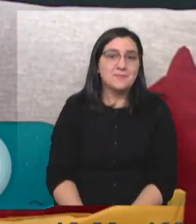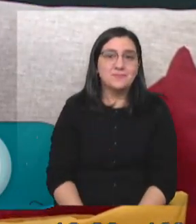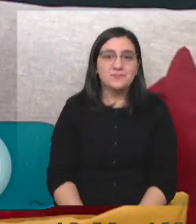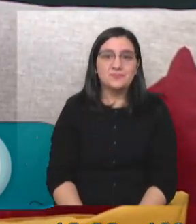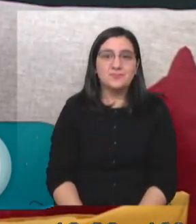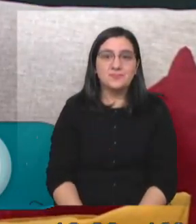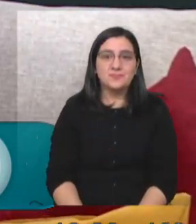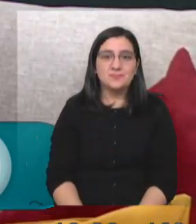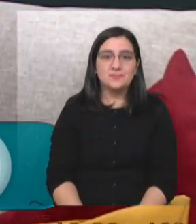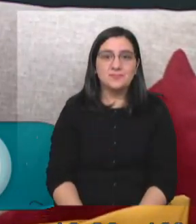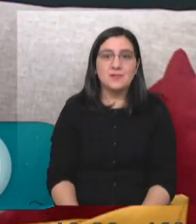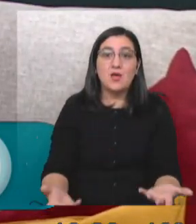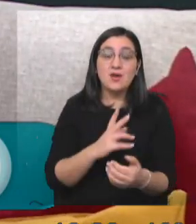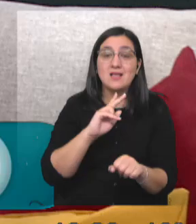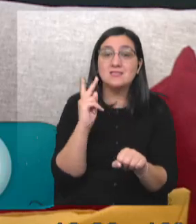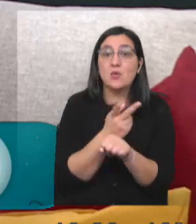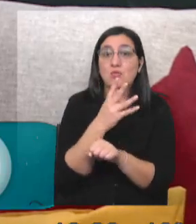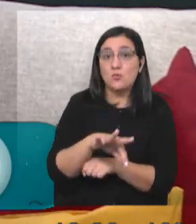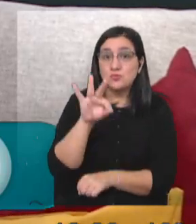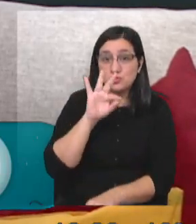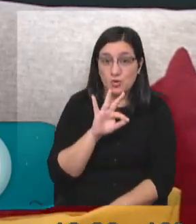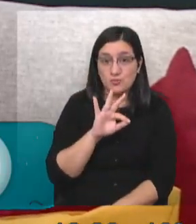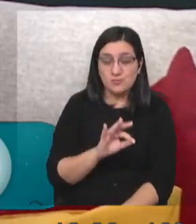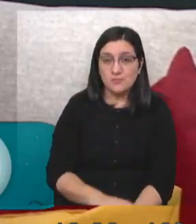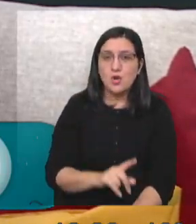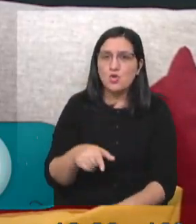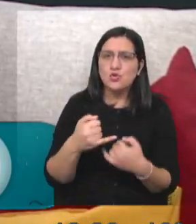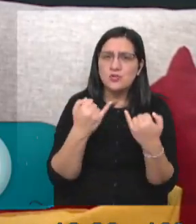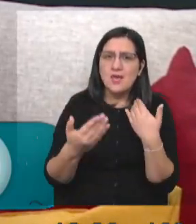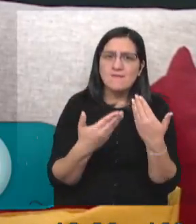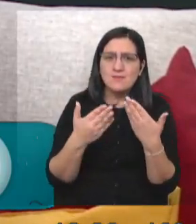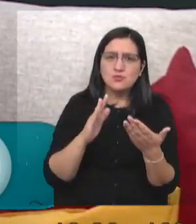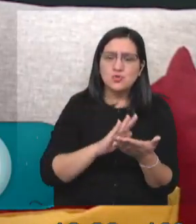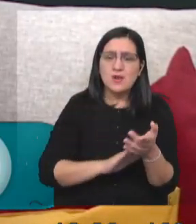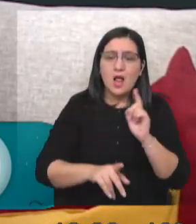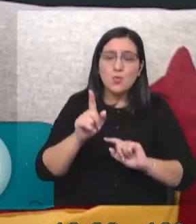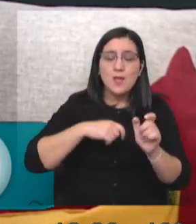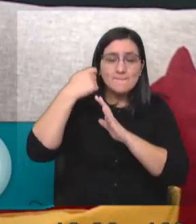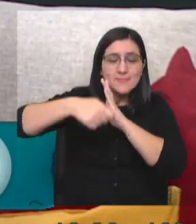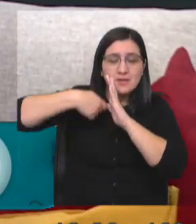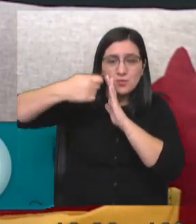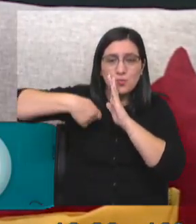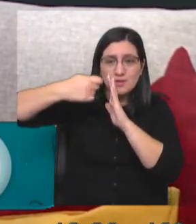Sí, vamos a la segunda opción. El otro día hablábamos de, bueno, rescatar algunas películas